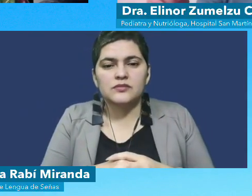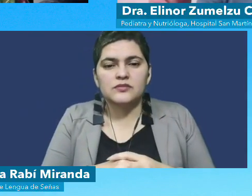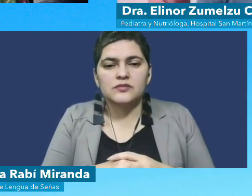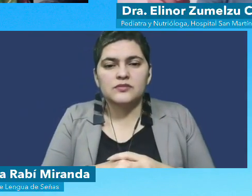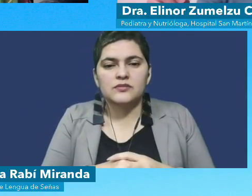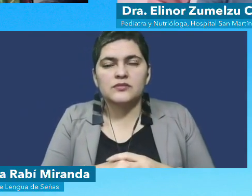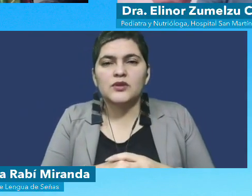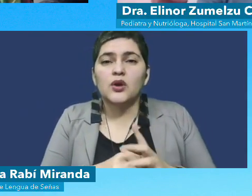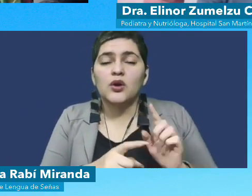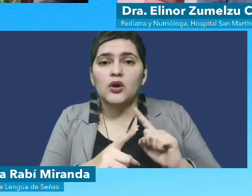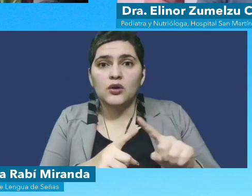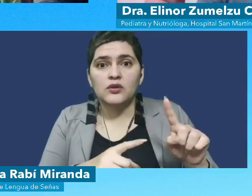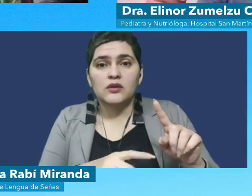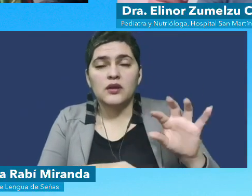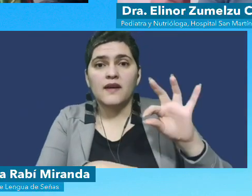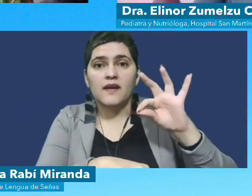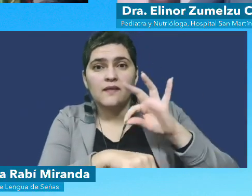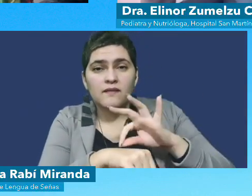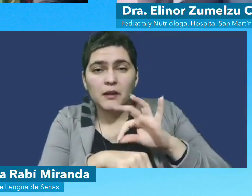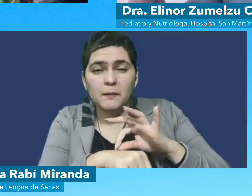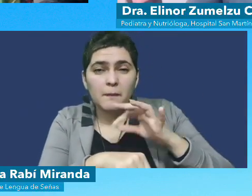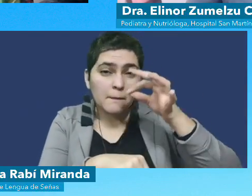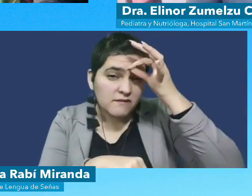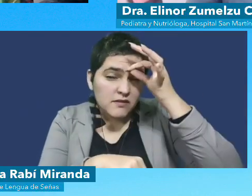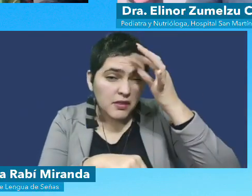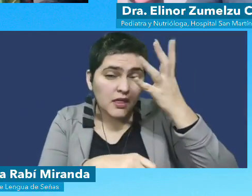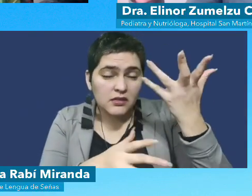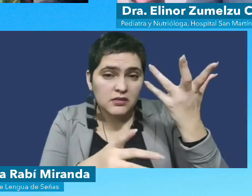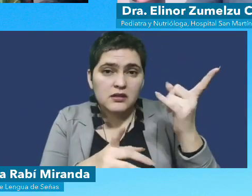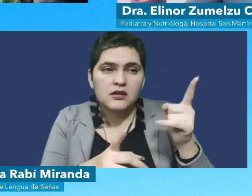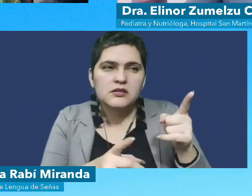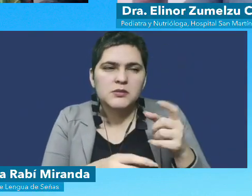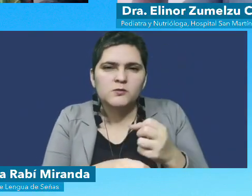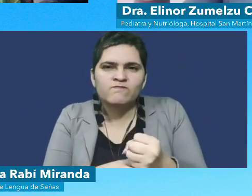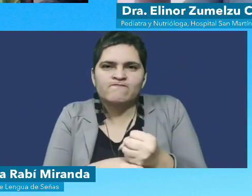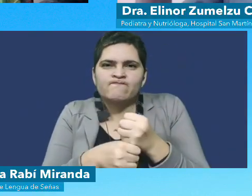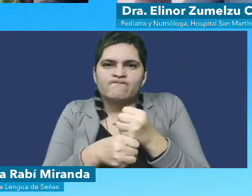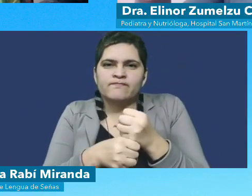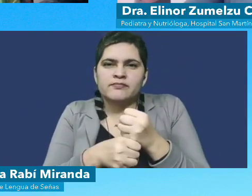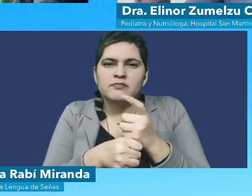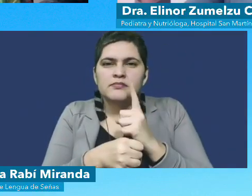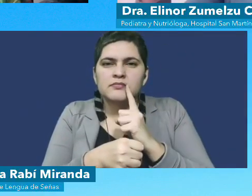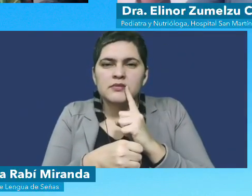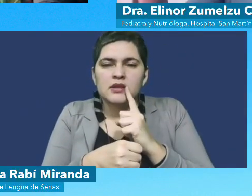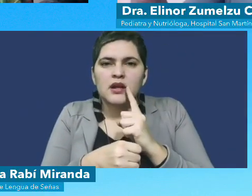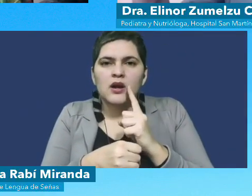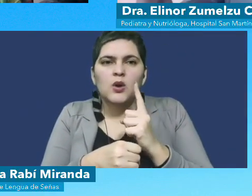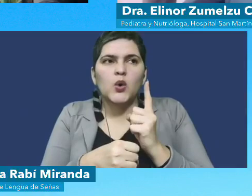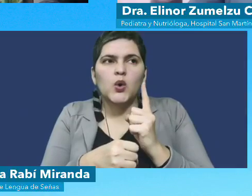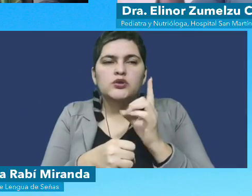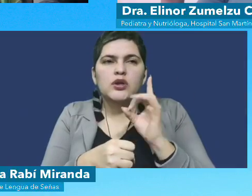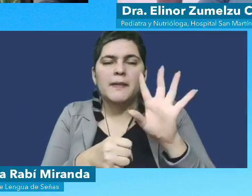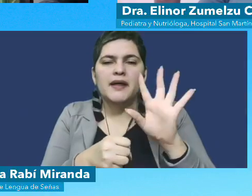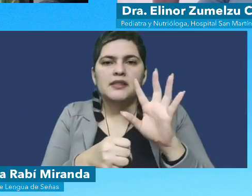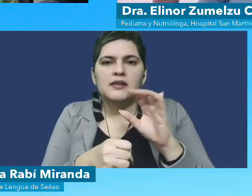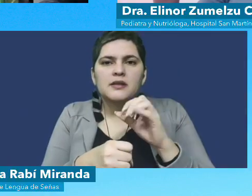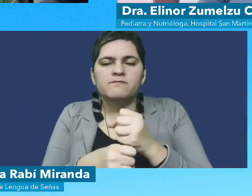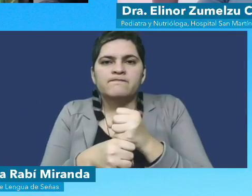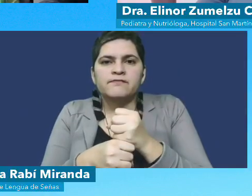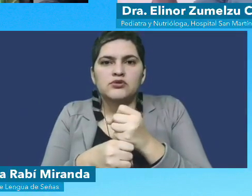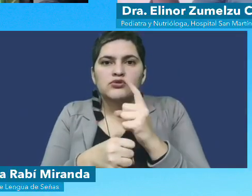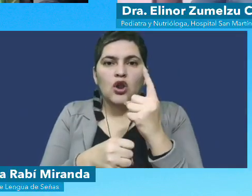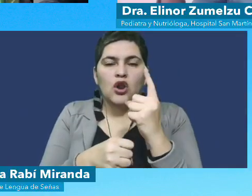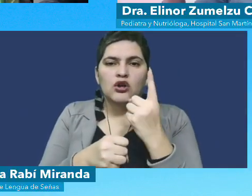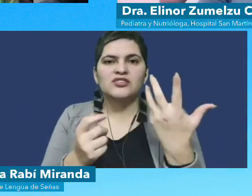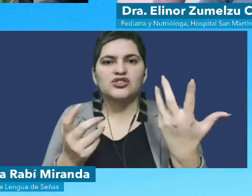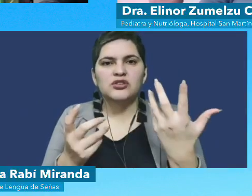patología presente, como la constipación, ya no solamente la constipación funcional, sino que constipación por retención,